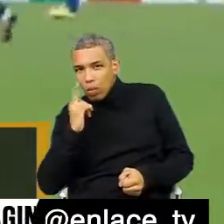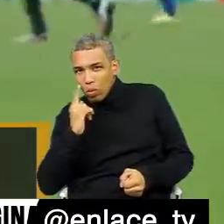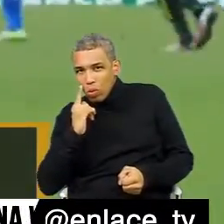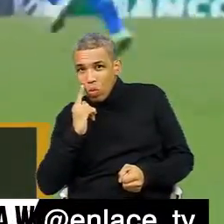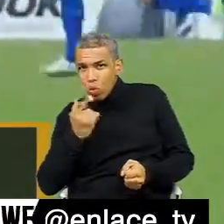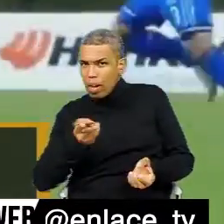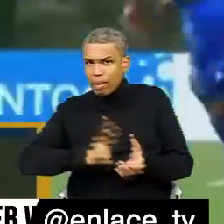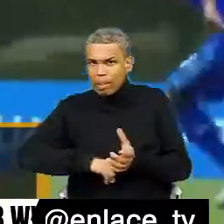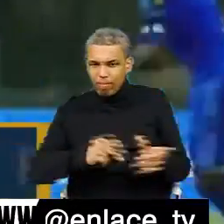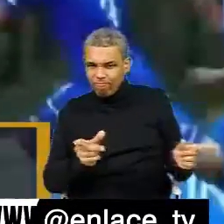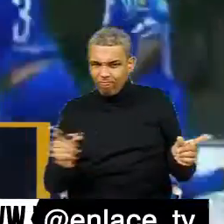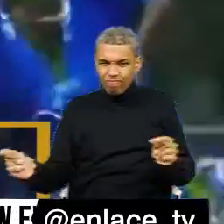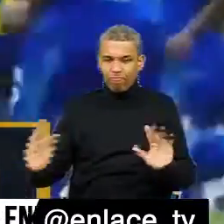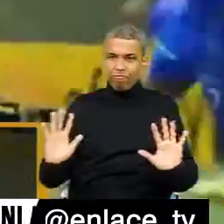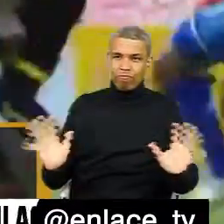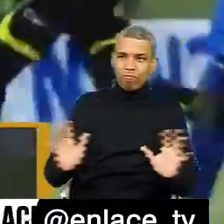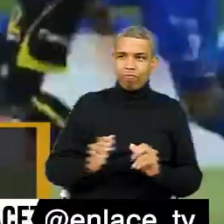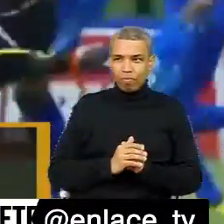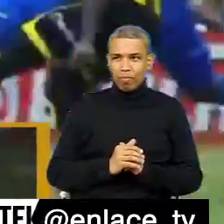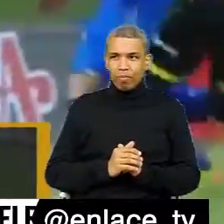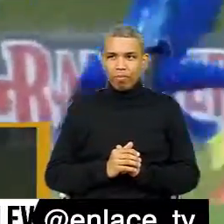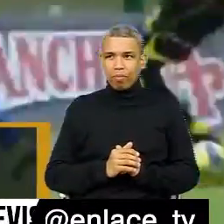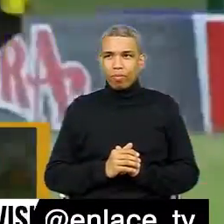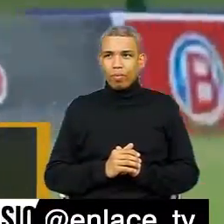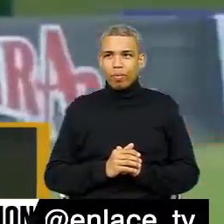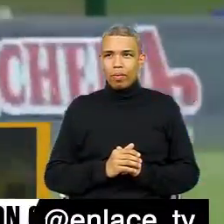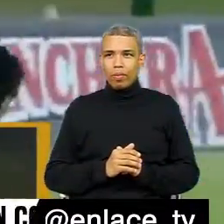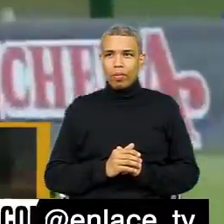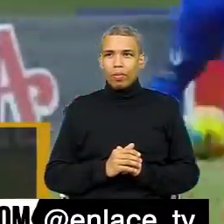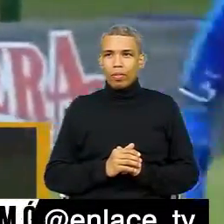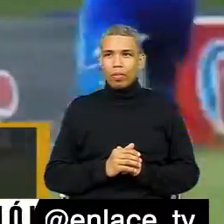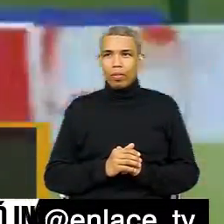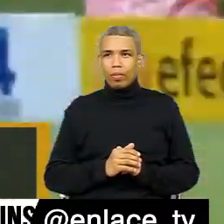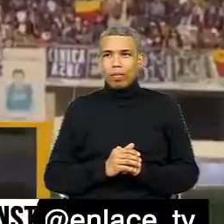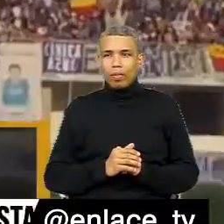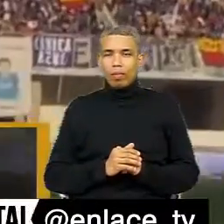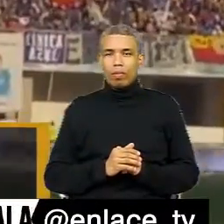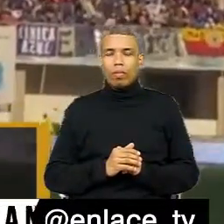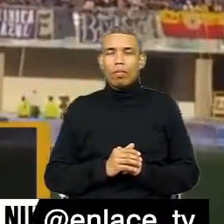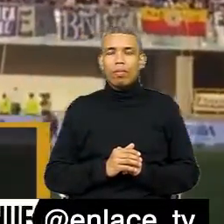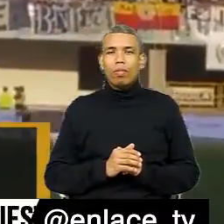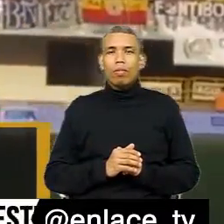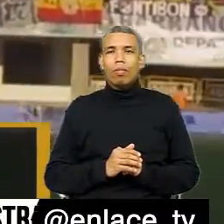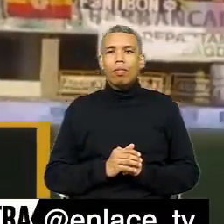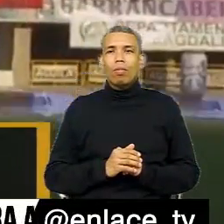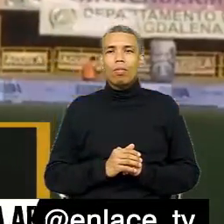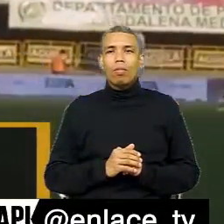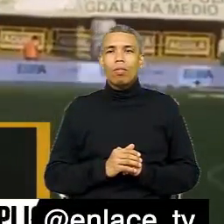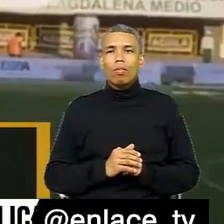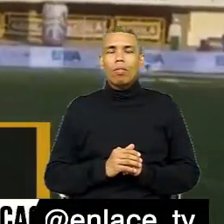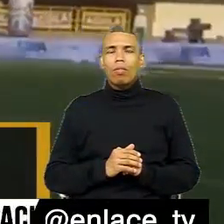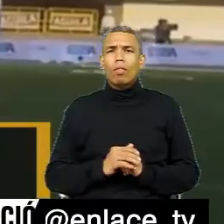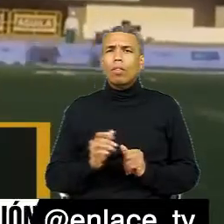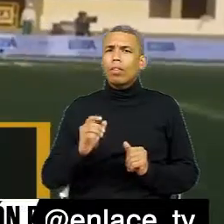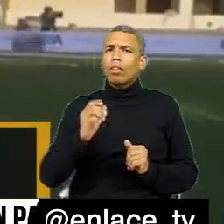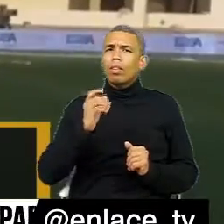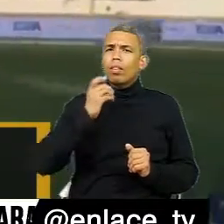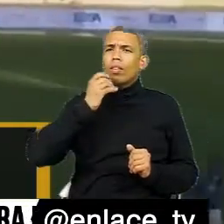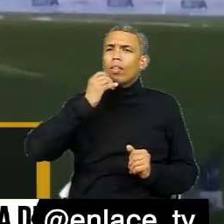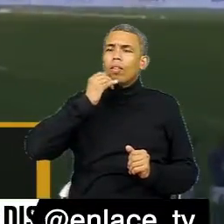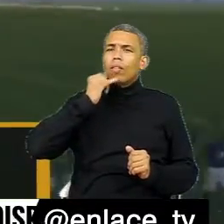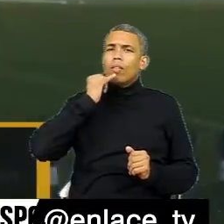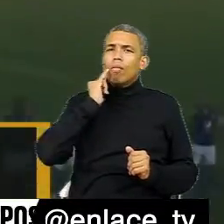El Campín, válido por la cuarta fecha de la Liga 2-2016. Los dirigidos por Rubén Israel no compitieron esta jornada, ya que el partido contra